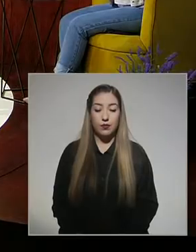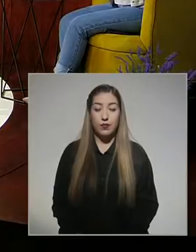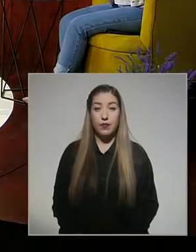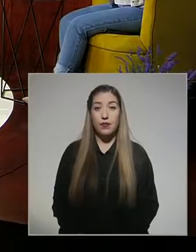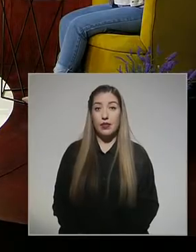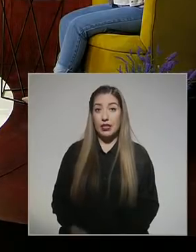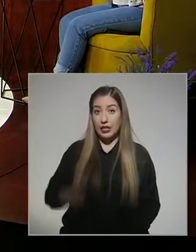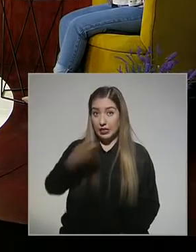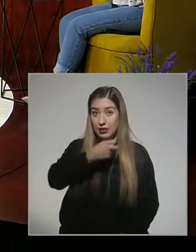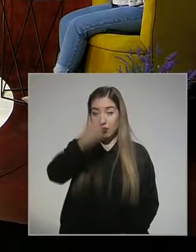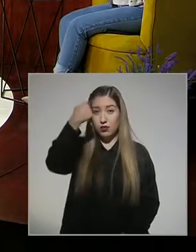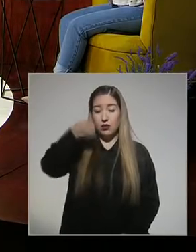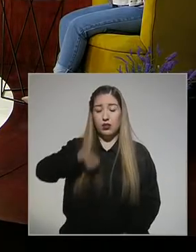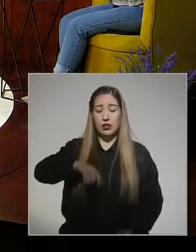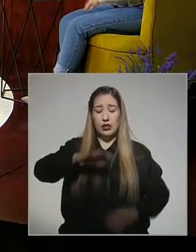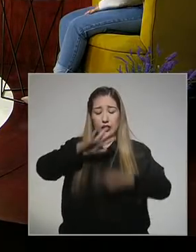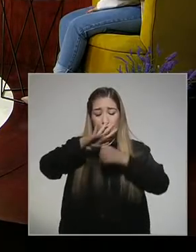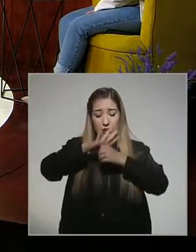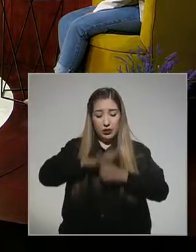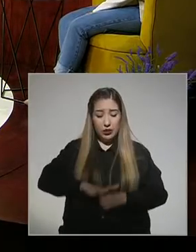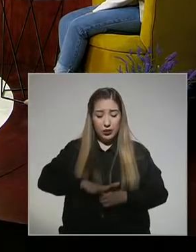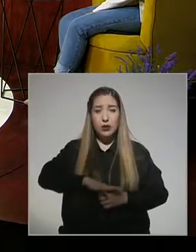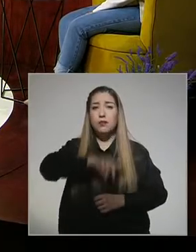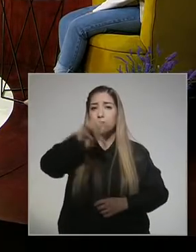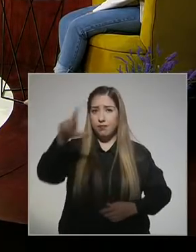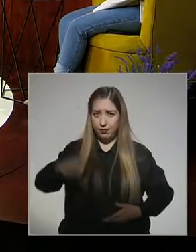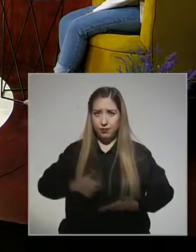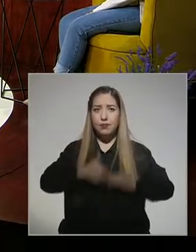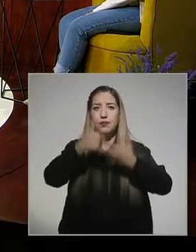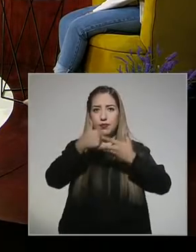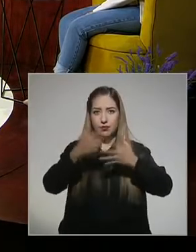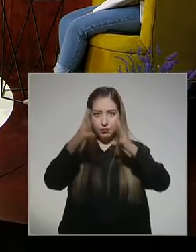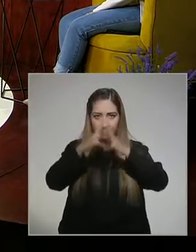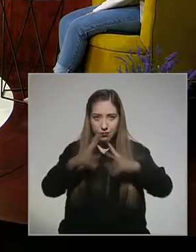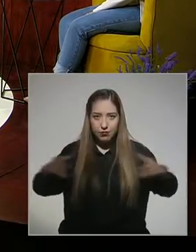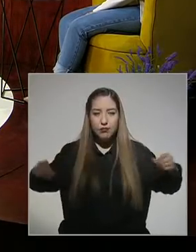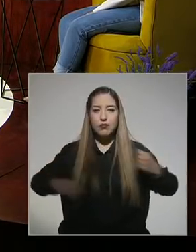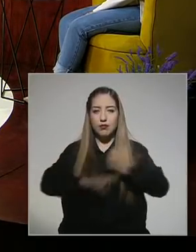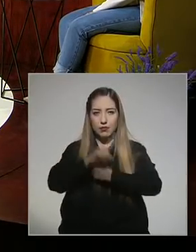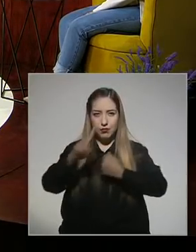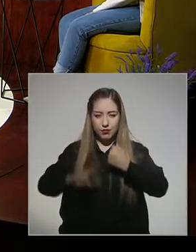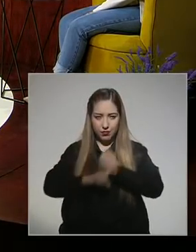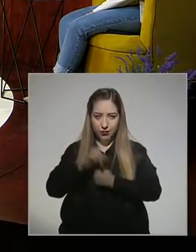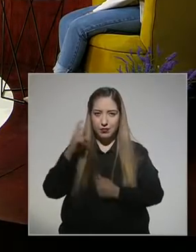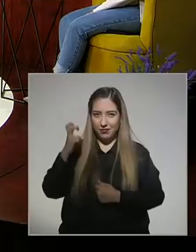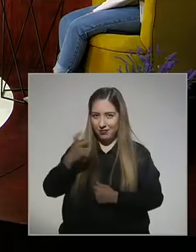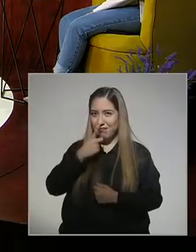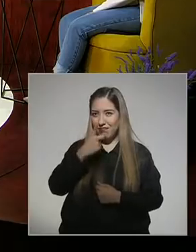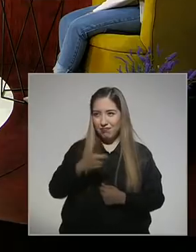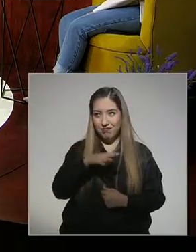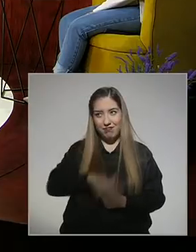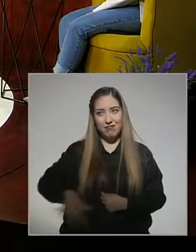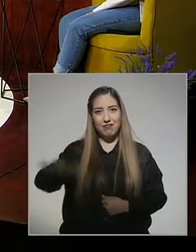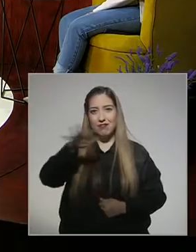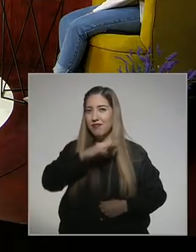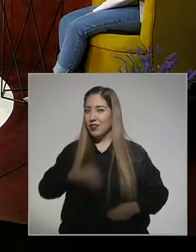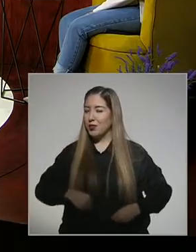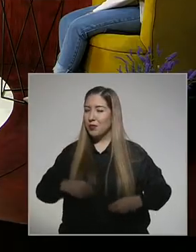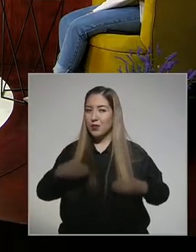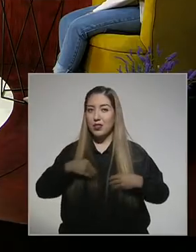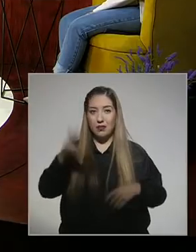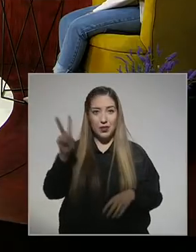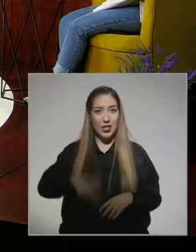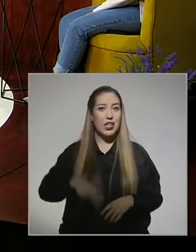resolver problemas y enfrentar. Es lo que hablaba de la incapacidad de adaptarse a la vida real.